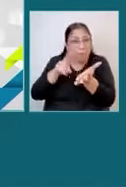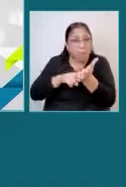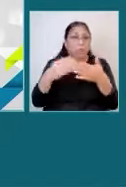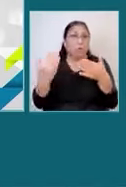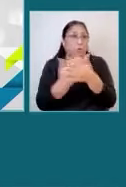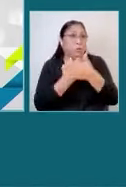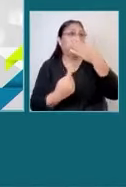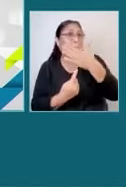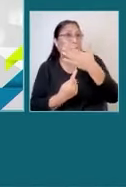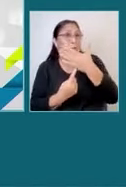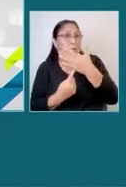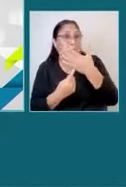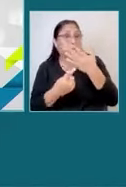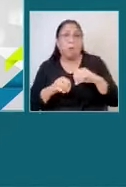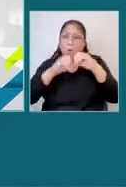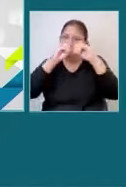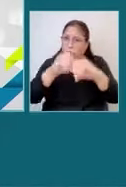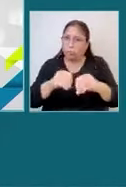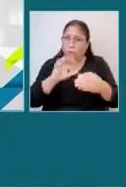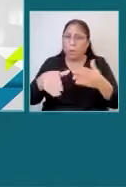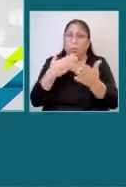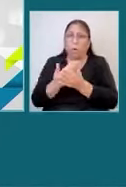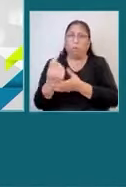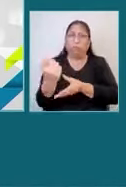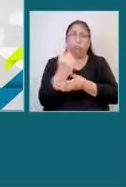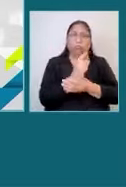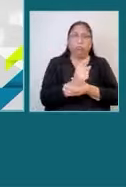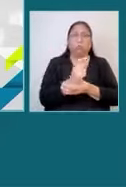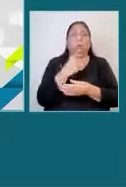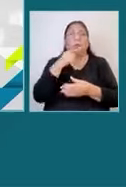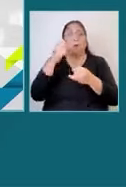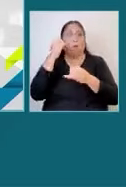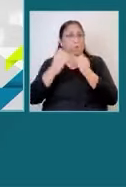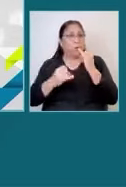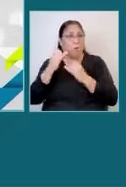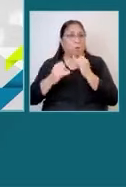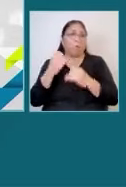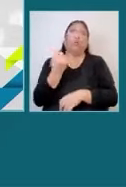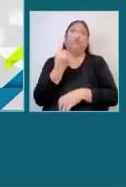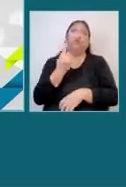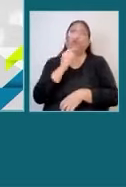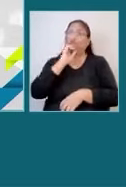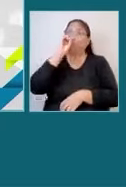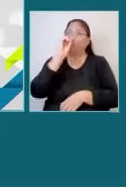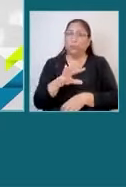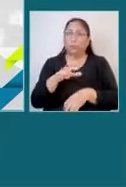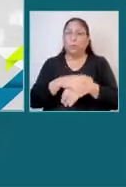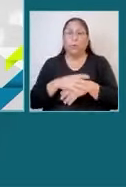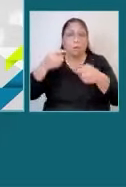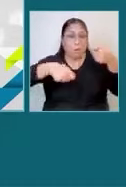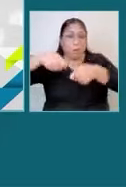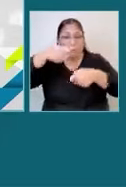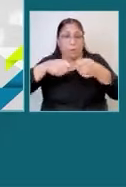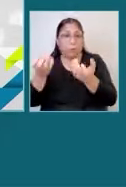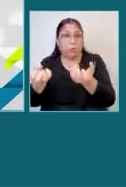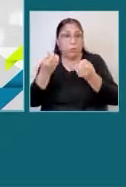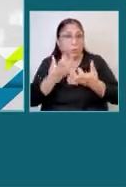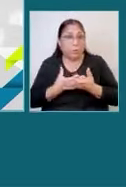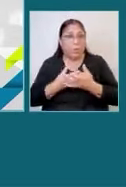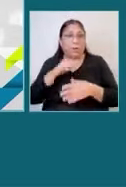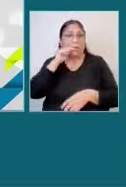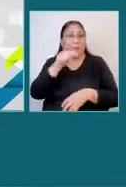ser partícipes y puedan postular. Finalmente, solo comentar que la inversión que se va a dar a